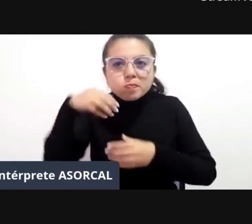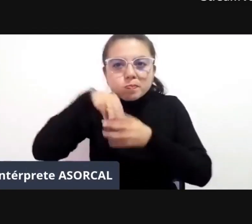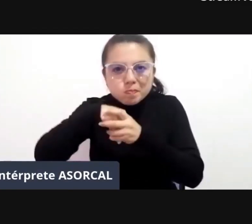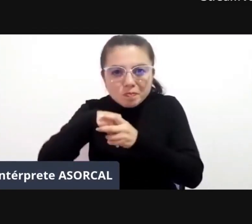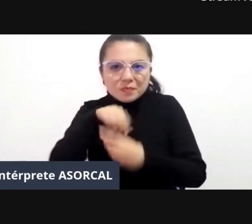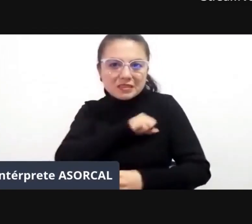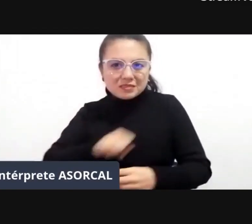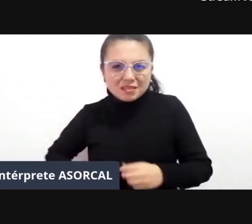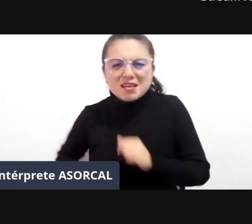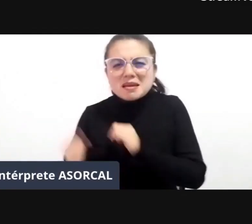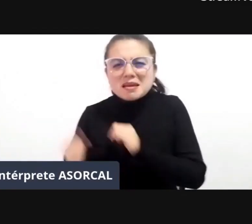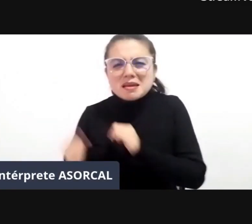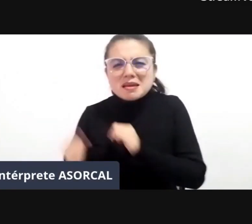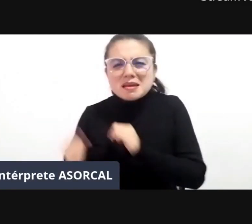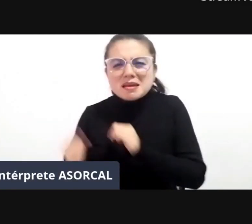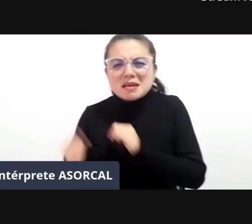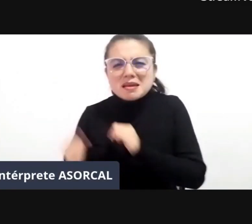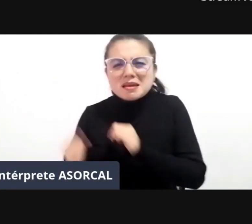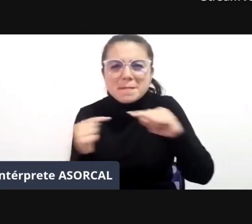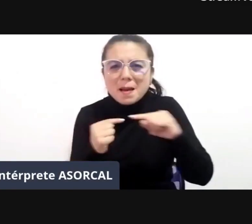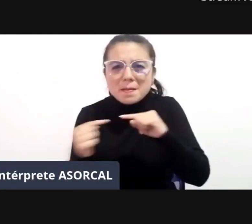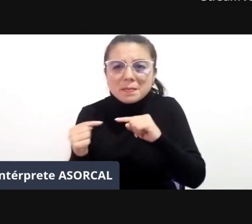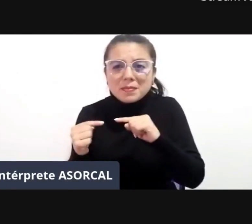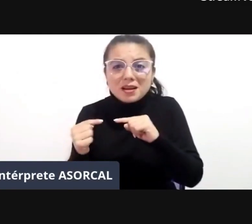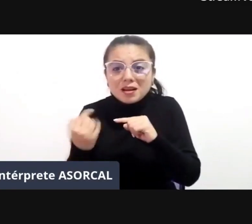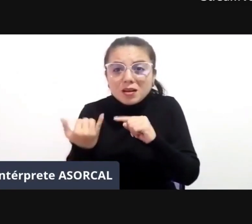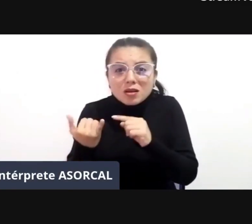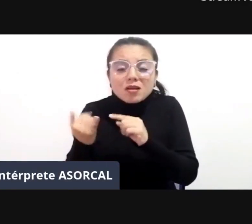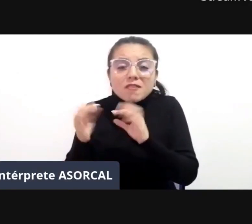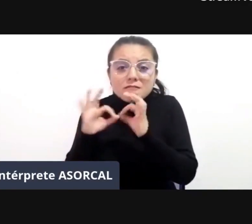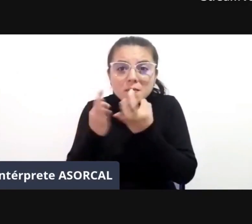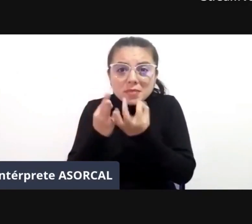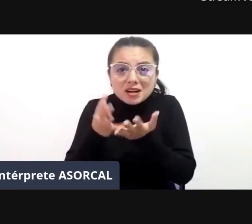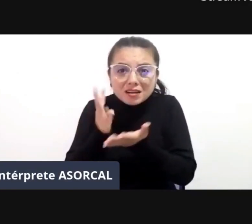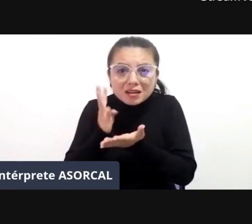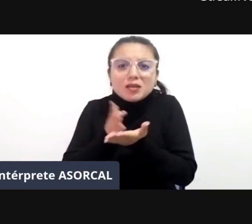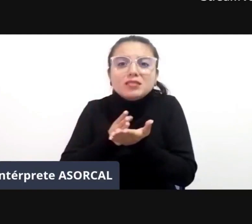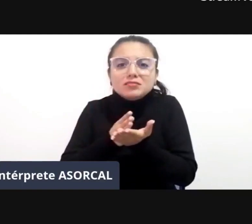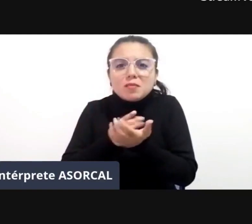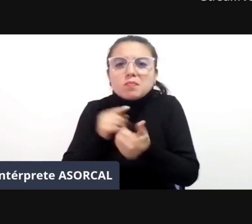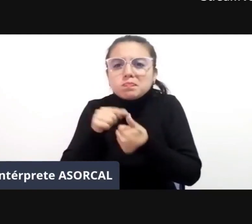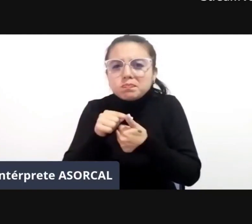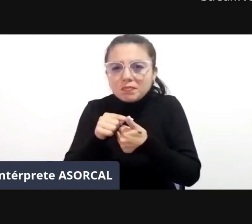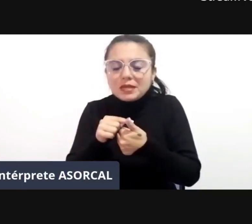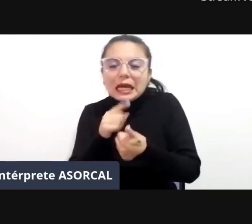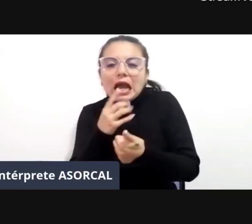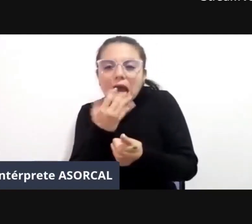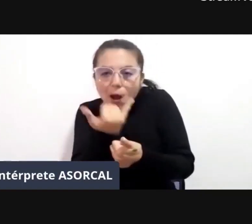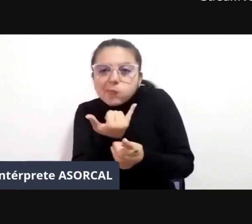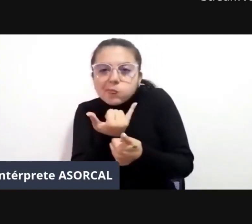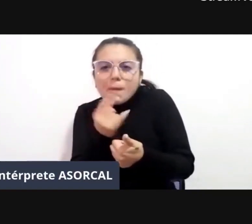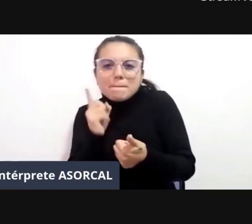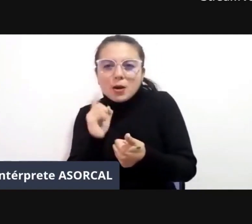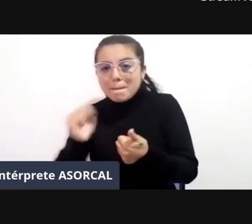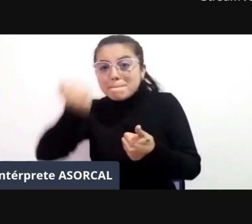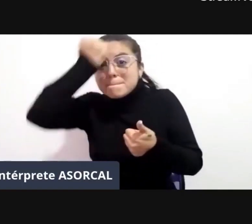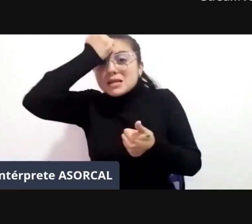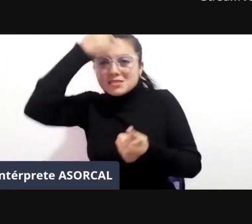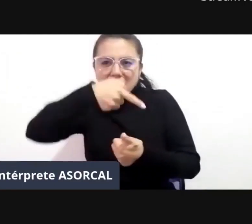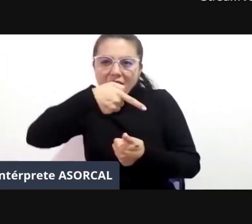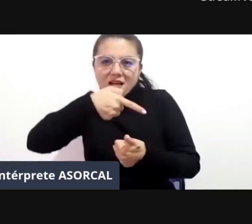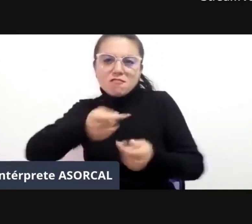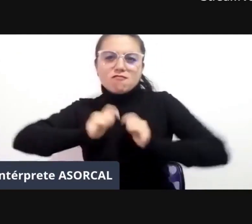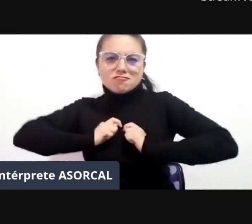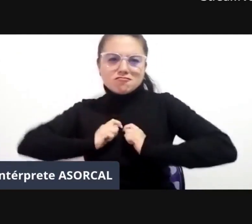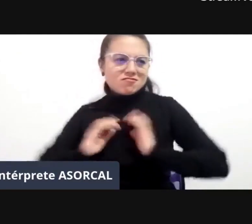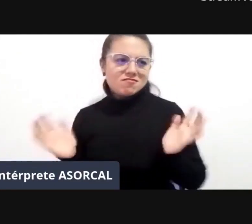siendo un actor a tener en cuenta, pero que no tenía un papel principal. Los medios de comunicación,